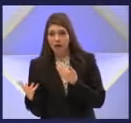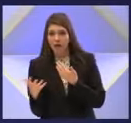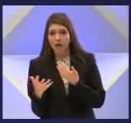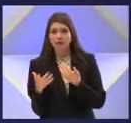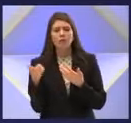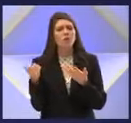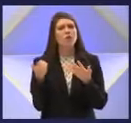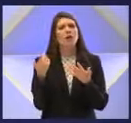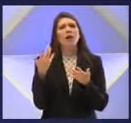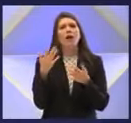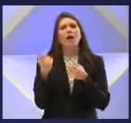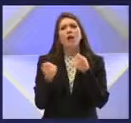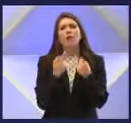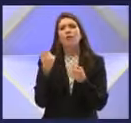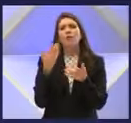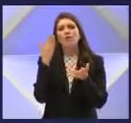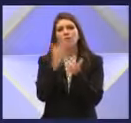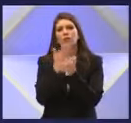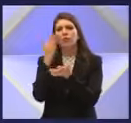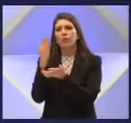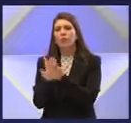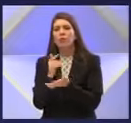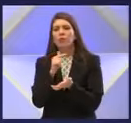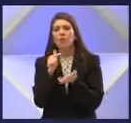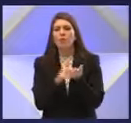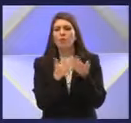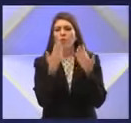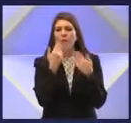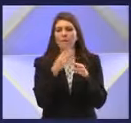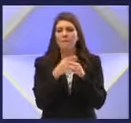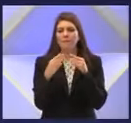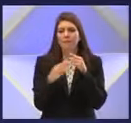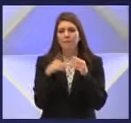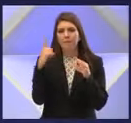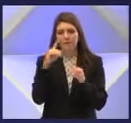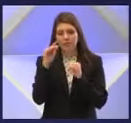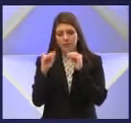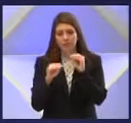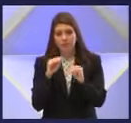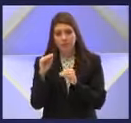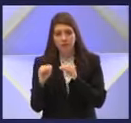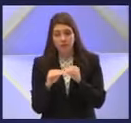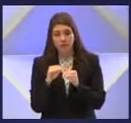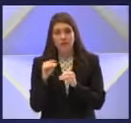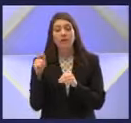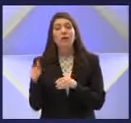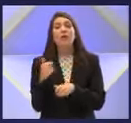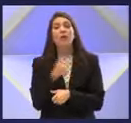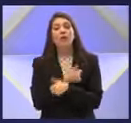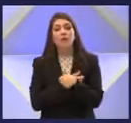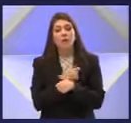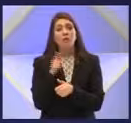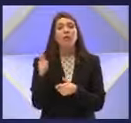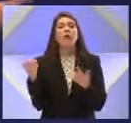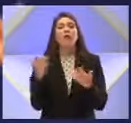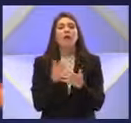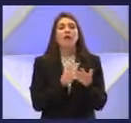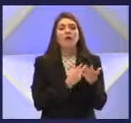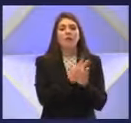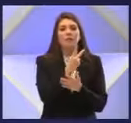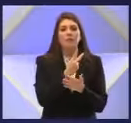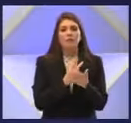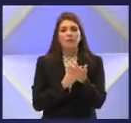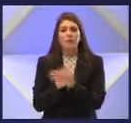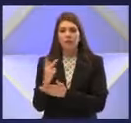no hay pinzas no hay desarmado no hay nada entonces y fue un concurso el dio los premios los